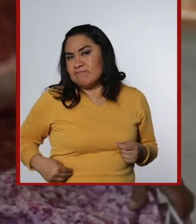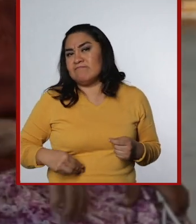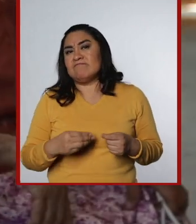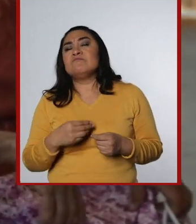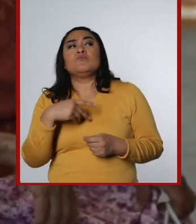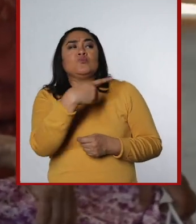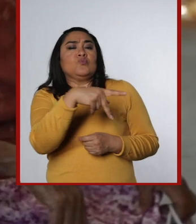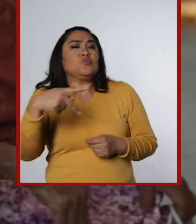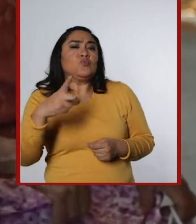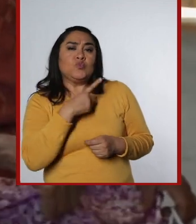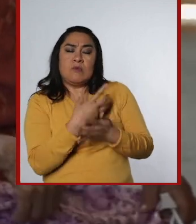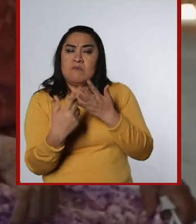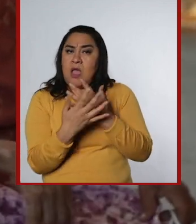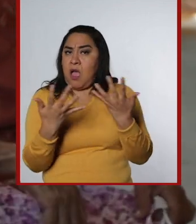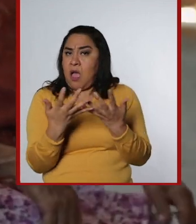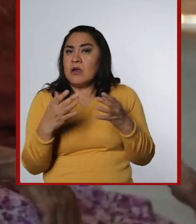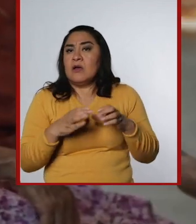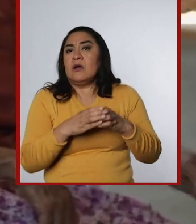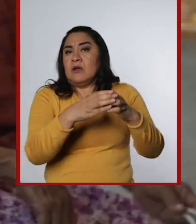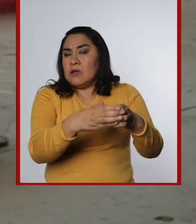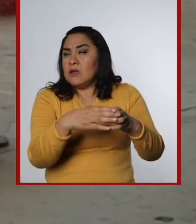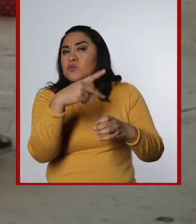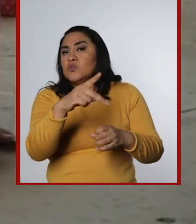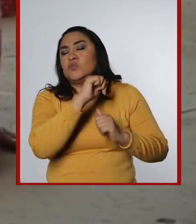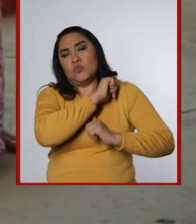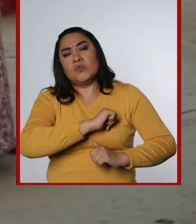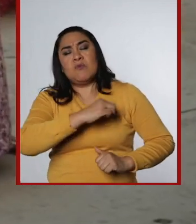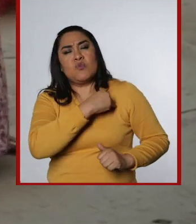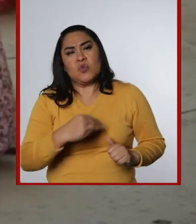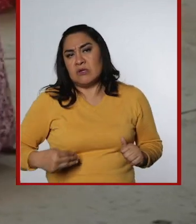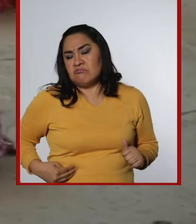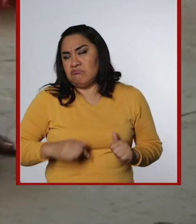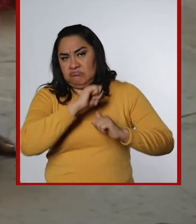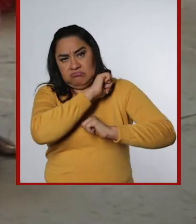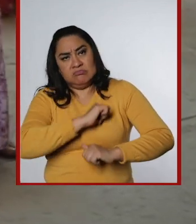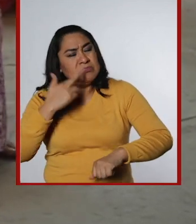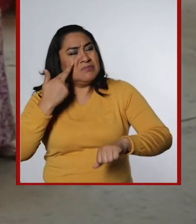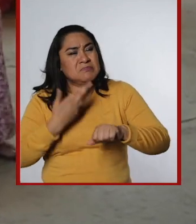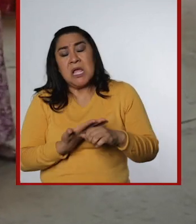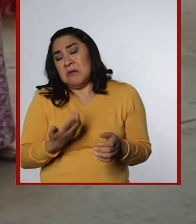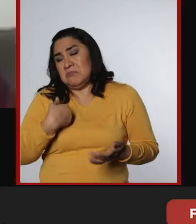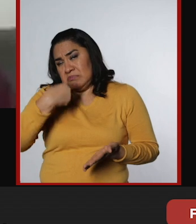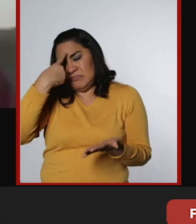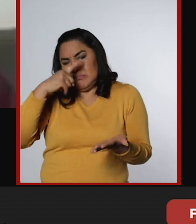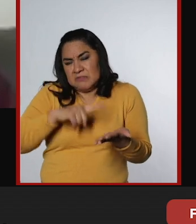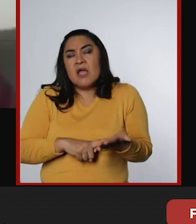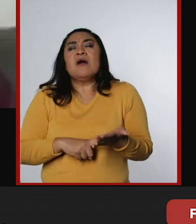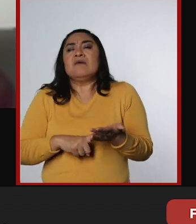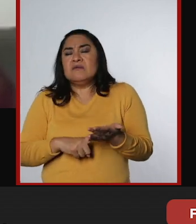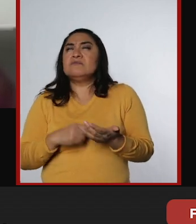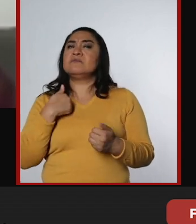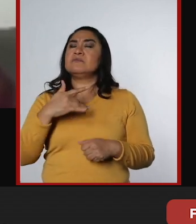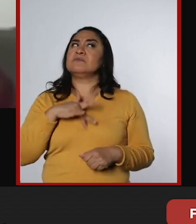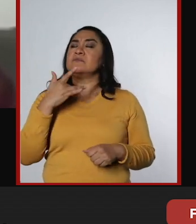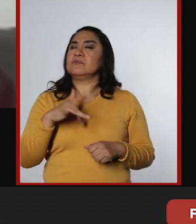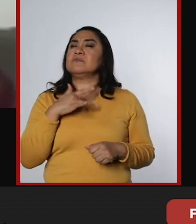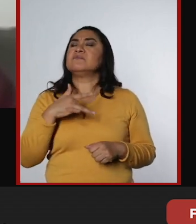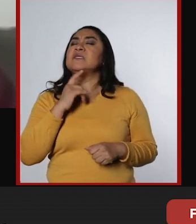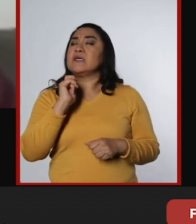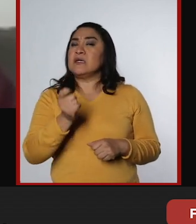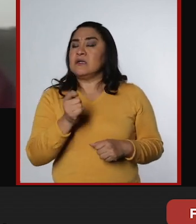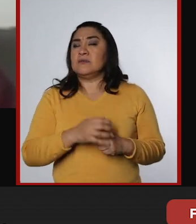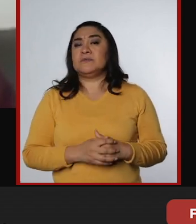forma autónoma sobre su autoridad municipal, y me parece que entonces pues embonamos en un mundo donde